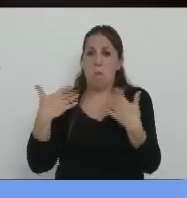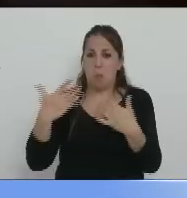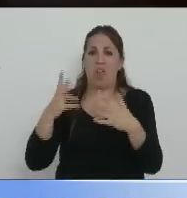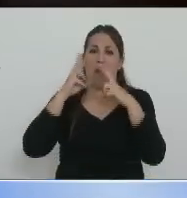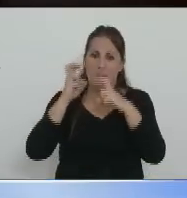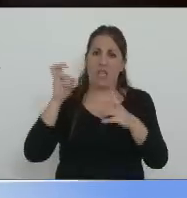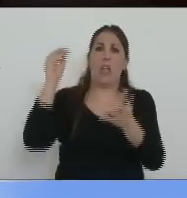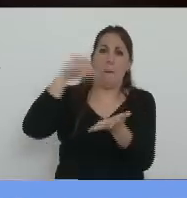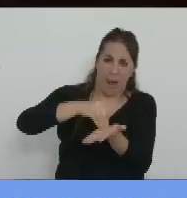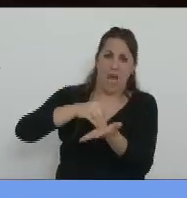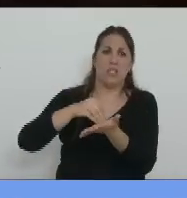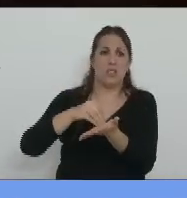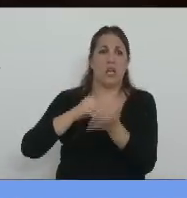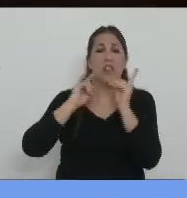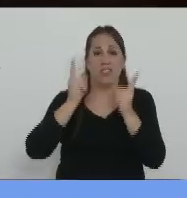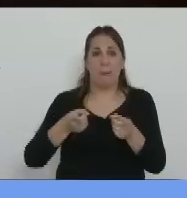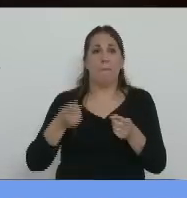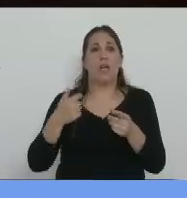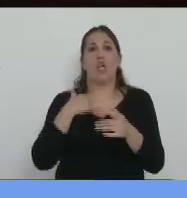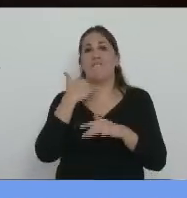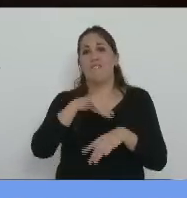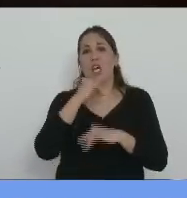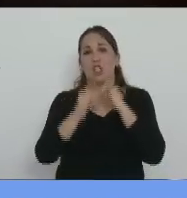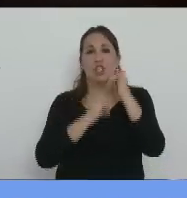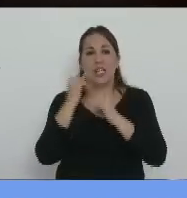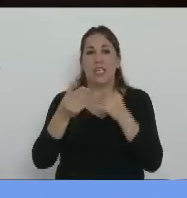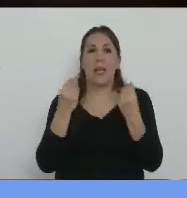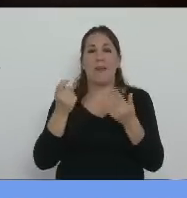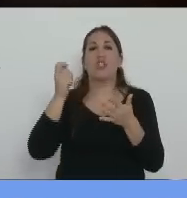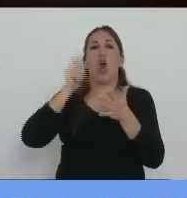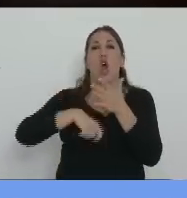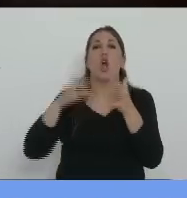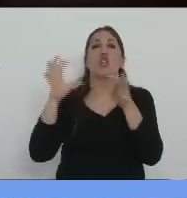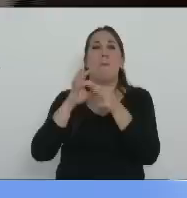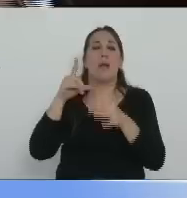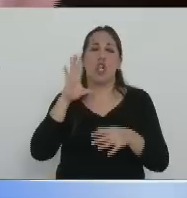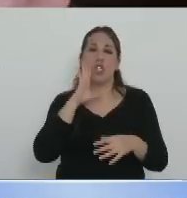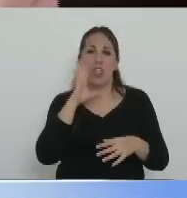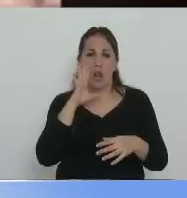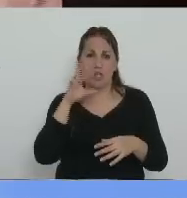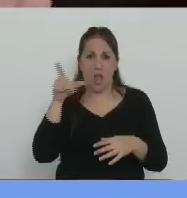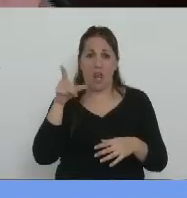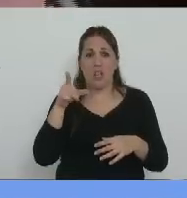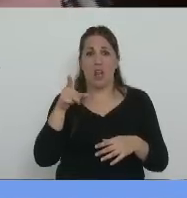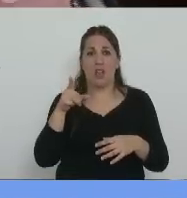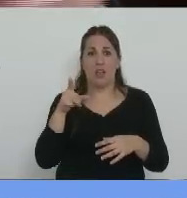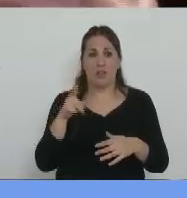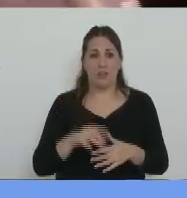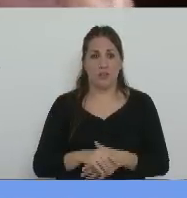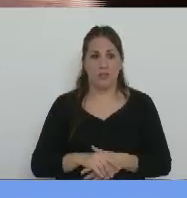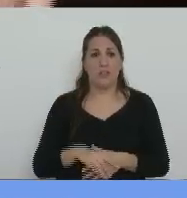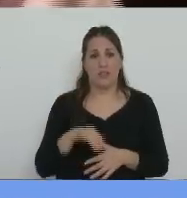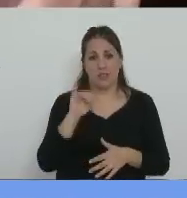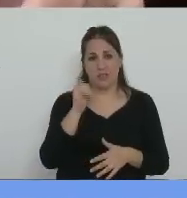además el convenio mire le voy a contar lo que pasa con el convenio con eeuu lo comenzó a firmar sí